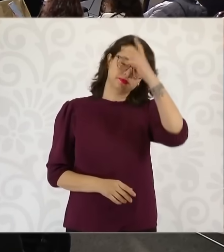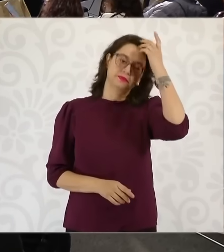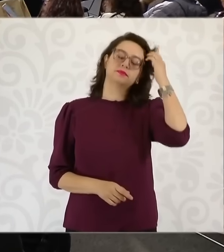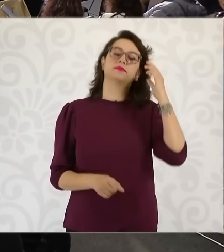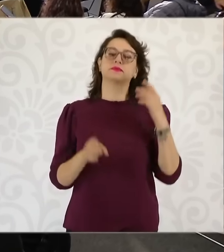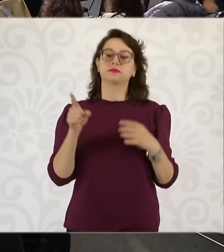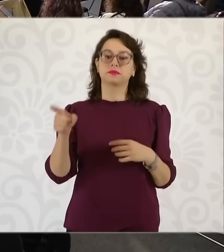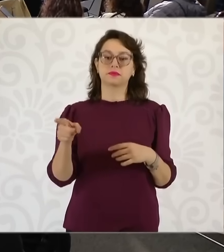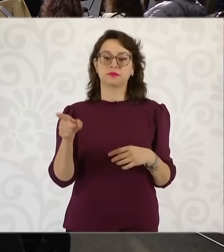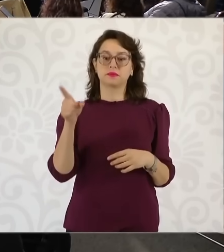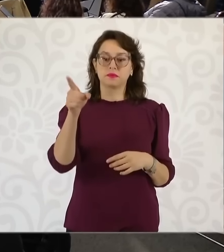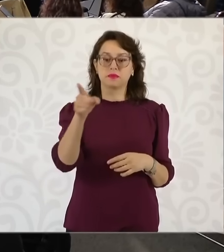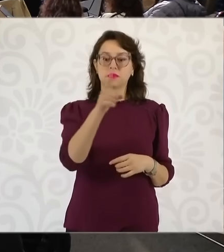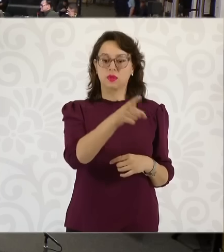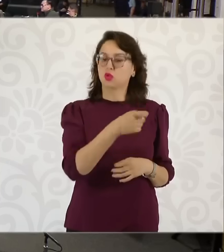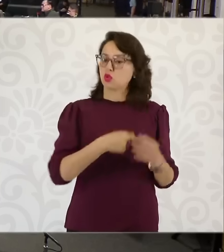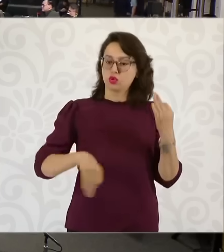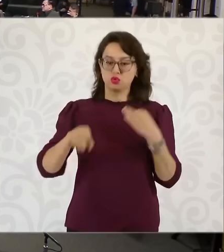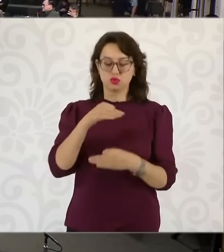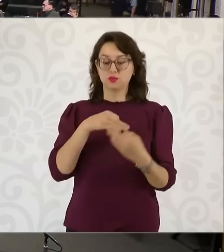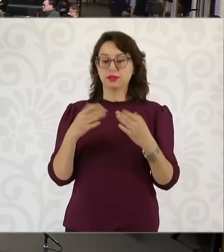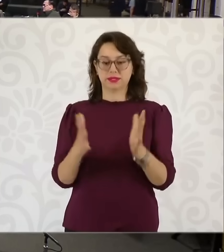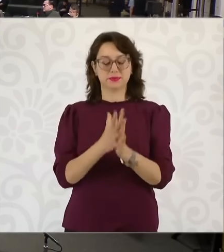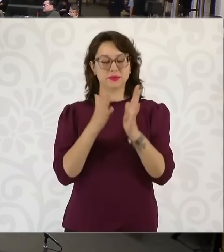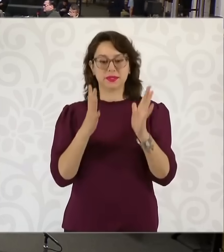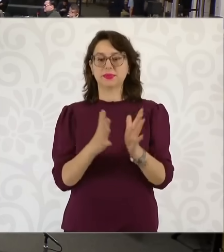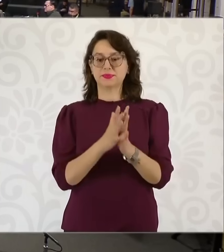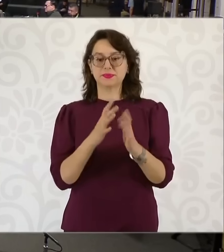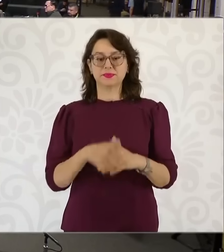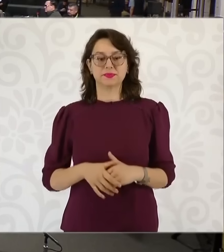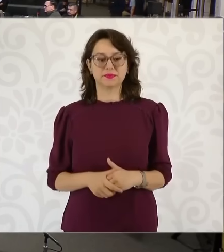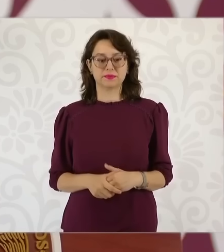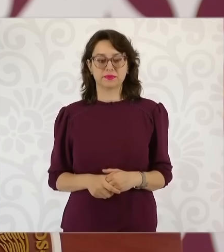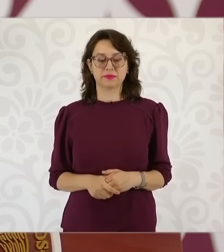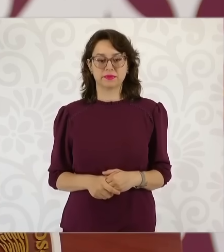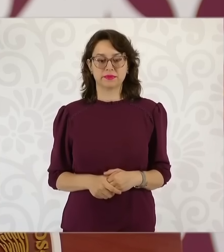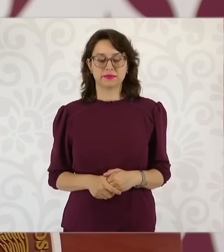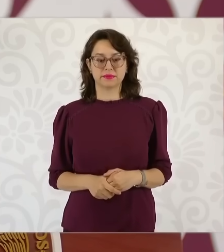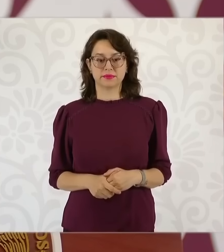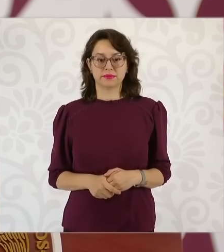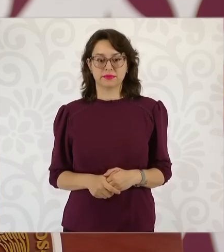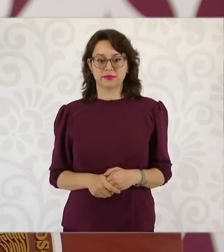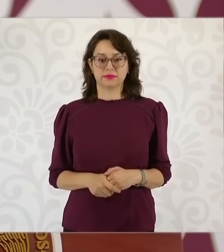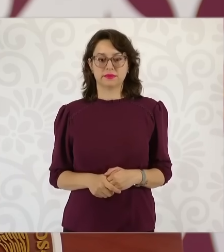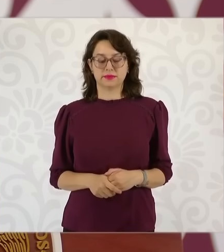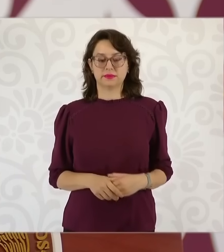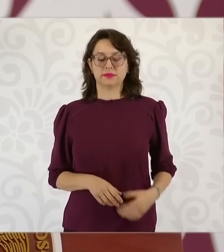y luego acá. Todos van a pasar, no se preocupen. ¿Ya tienen el conócelos?